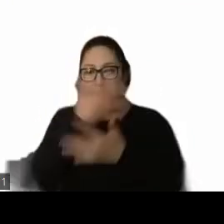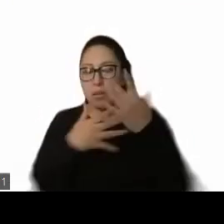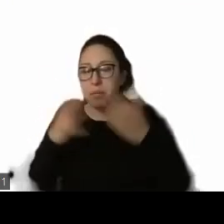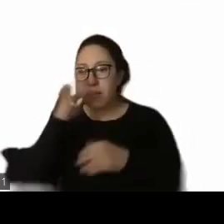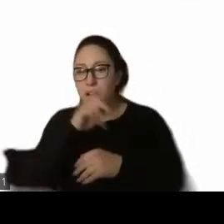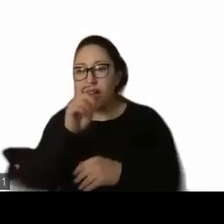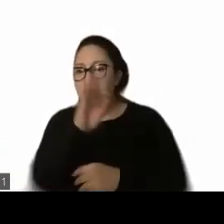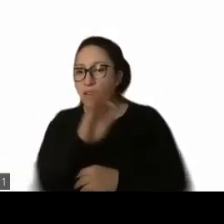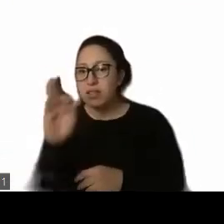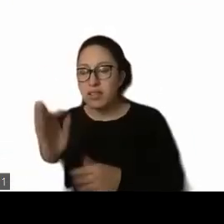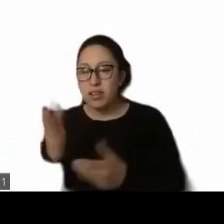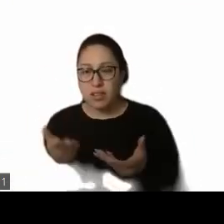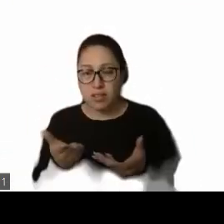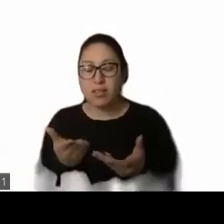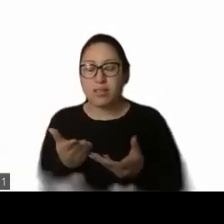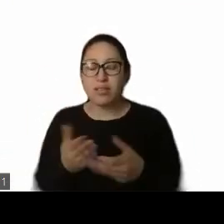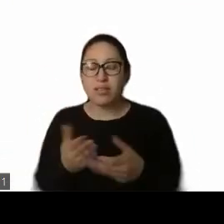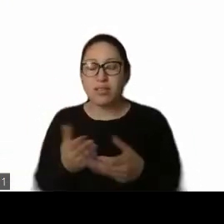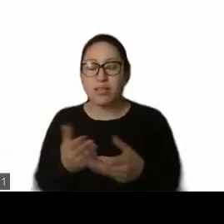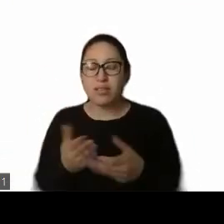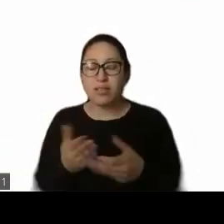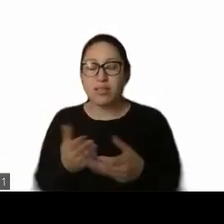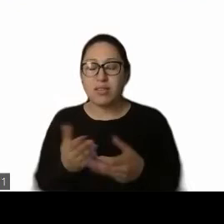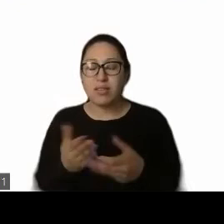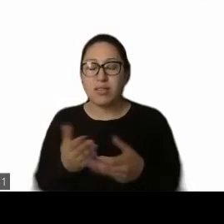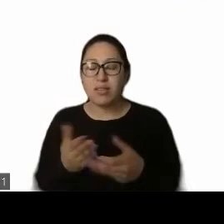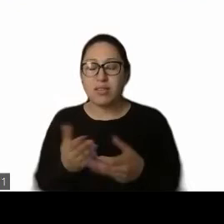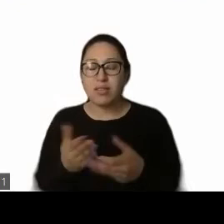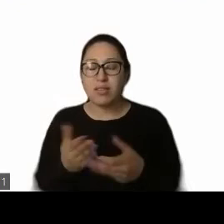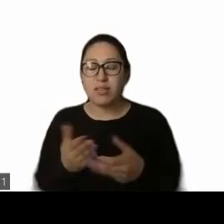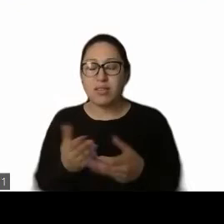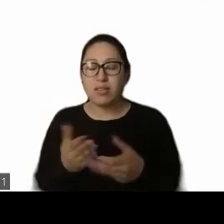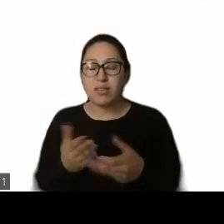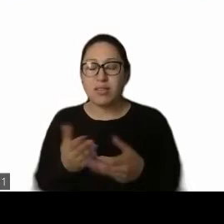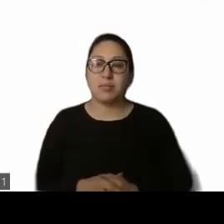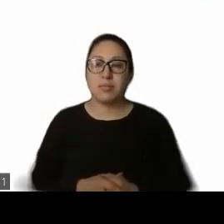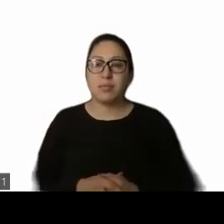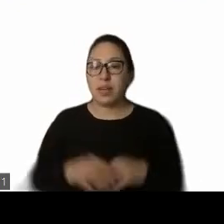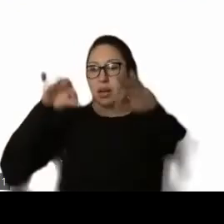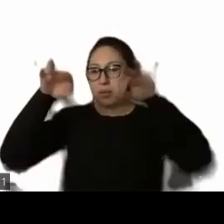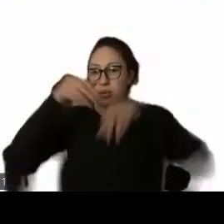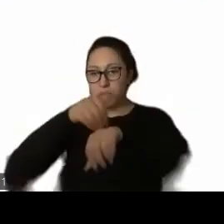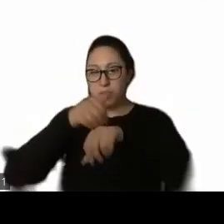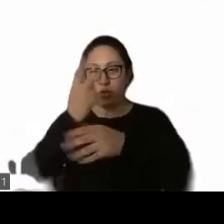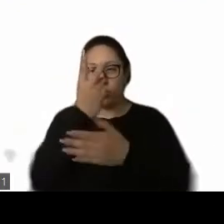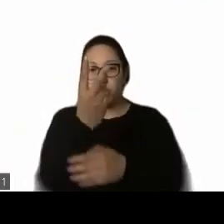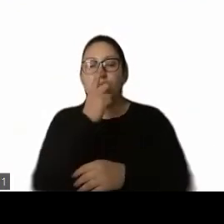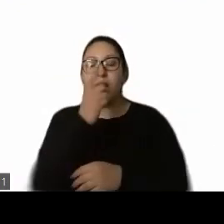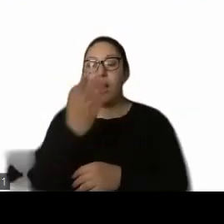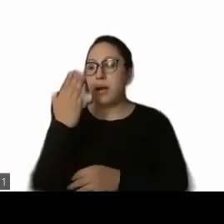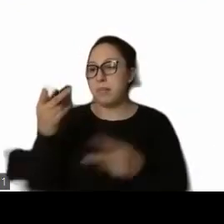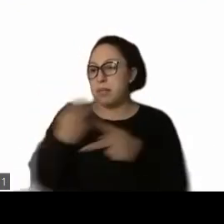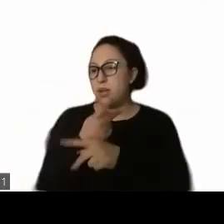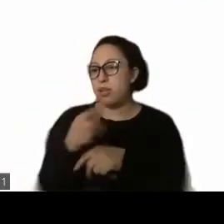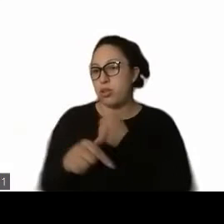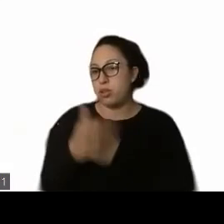fechas, ¿no? De turno, porque por un lado, fíjense, dice a la Comisión de Salud, en la página 2, le fue turnada el pasado 11 de octubre de 2021